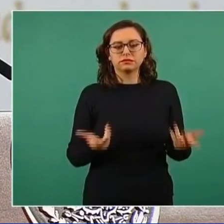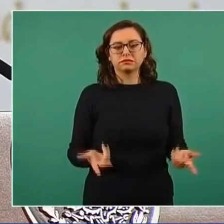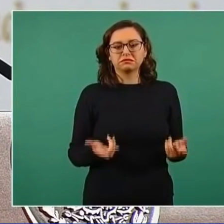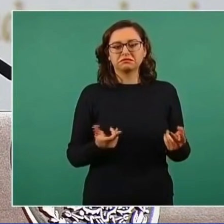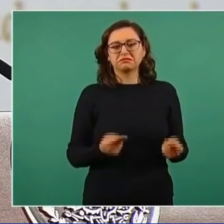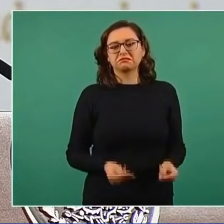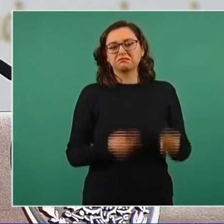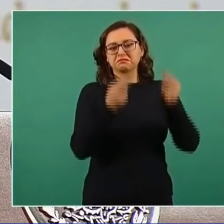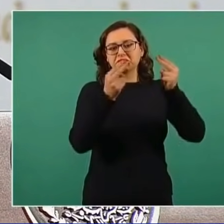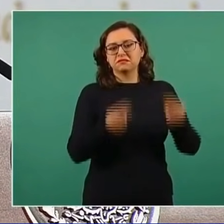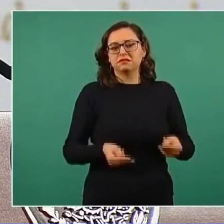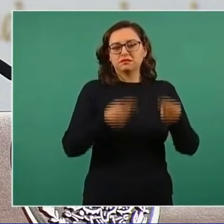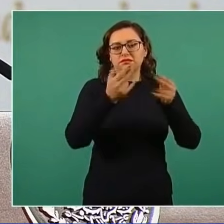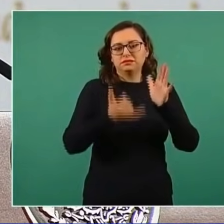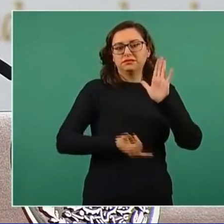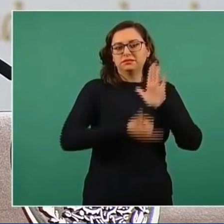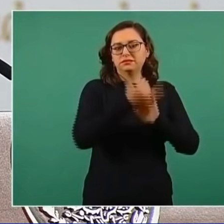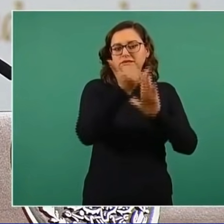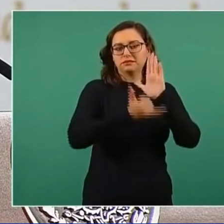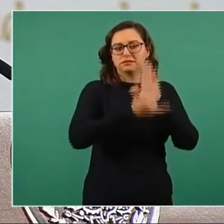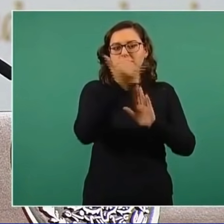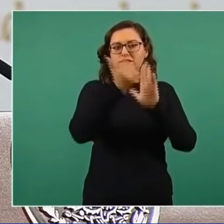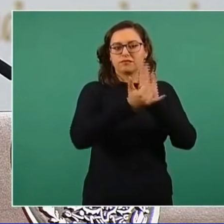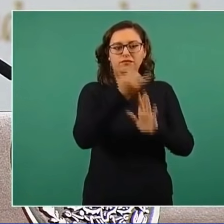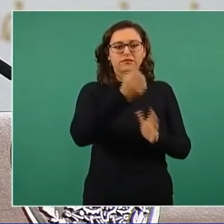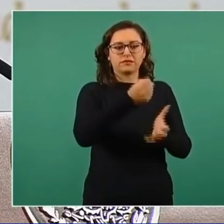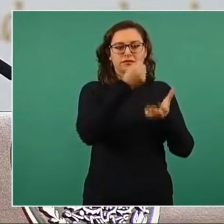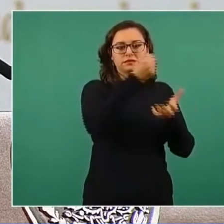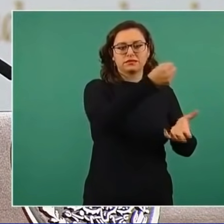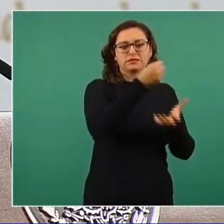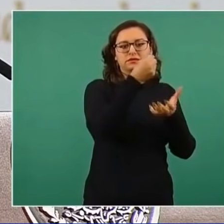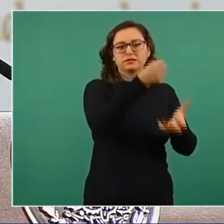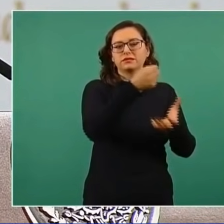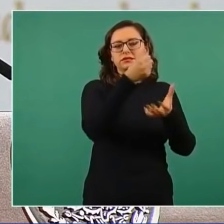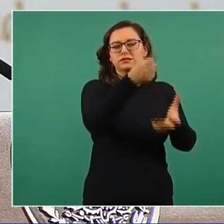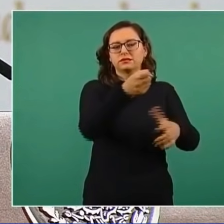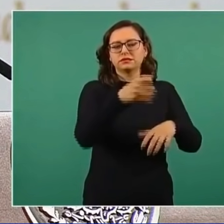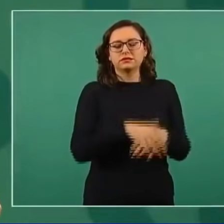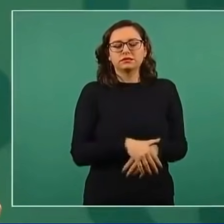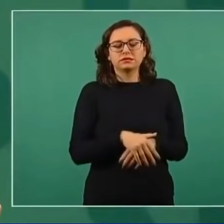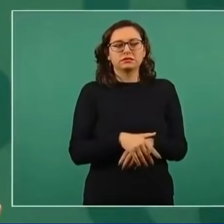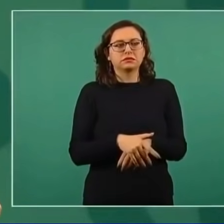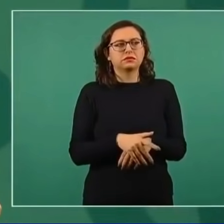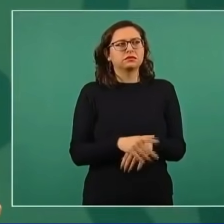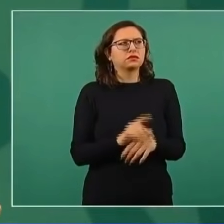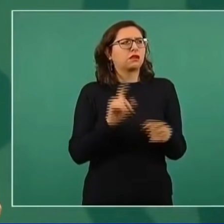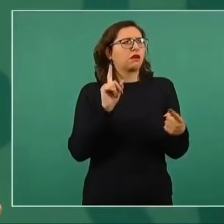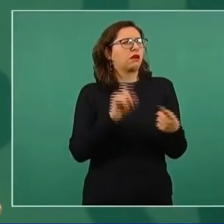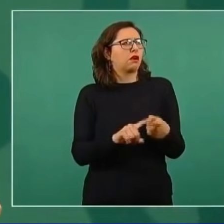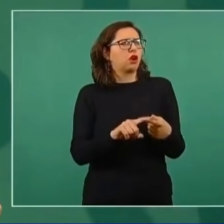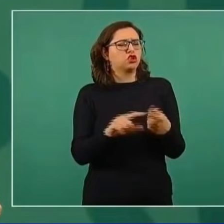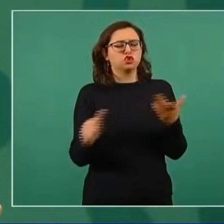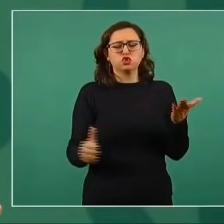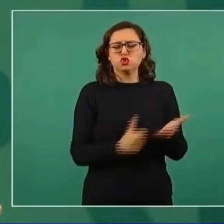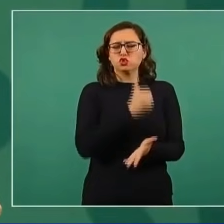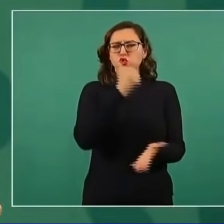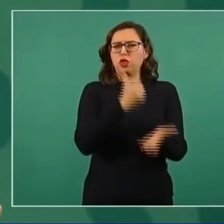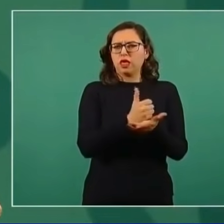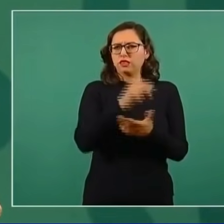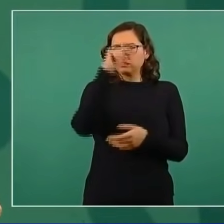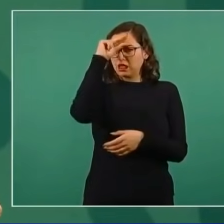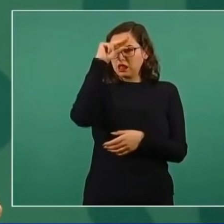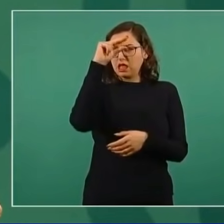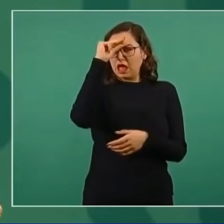elefantes blancos. Se puso de moda las ciudades del conocimiento. Entonces todo el